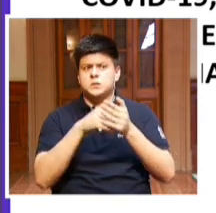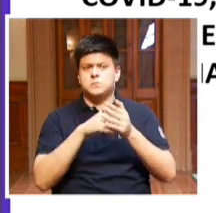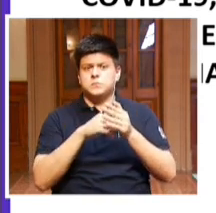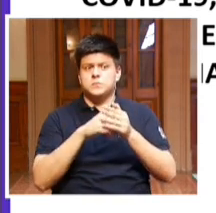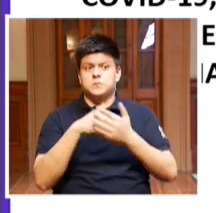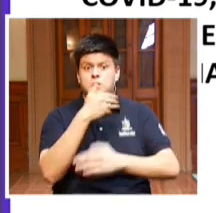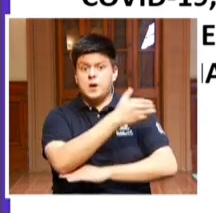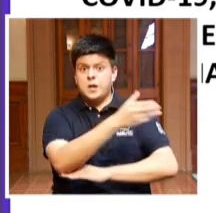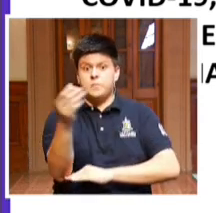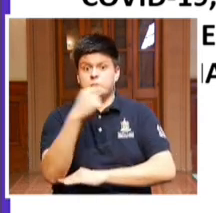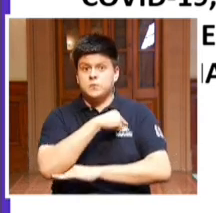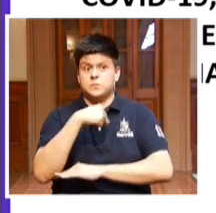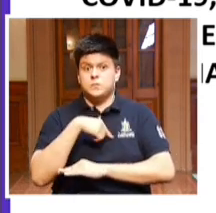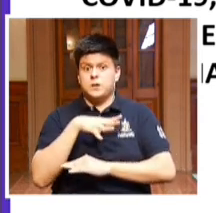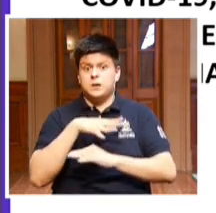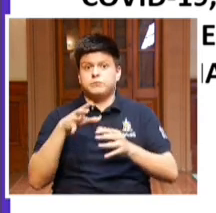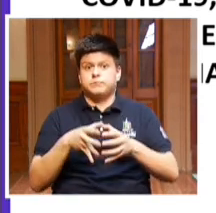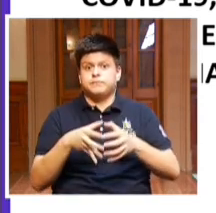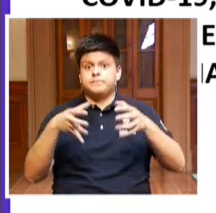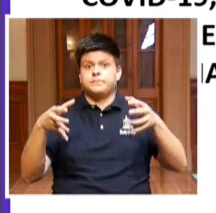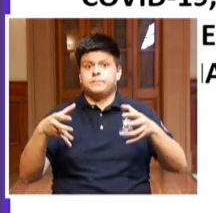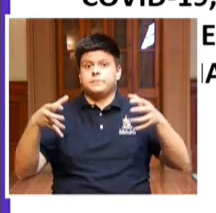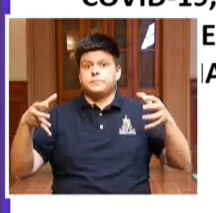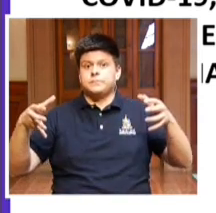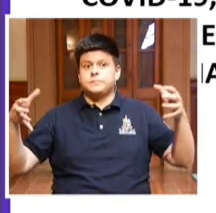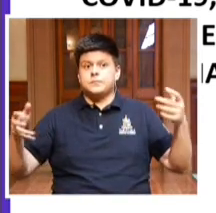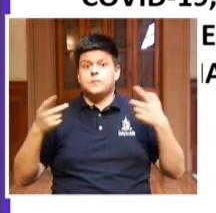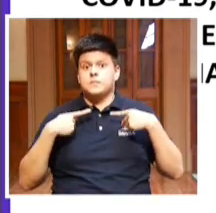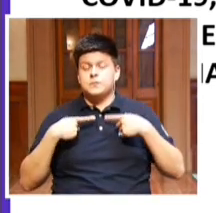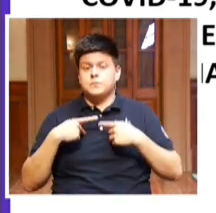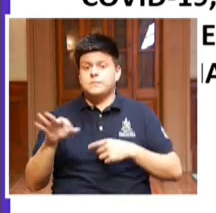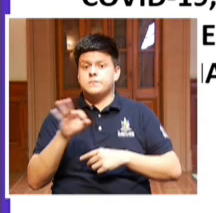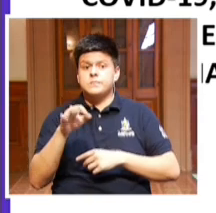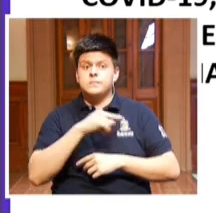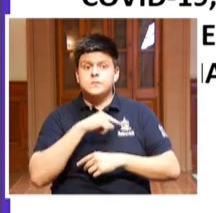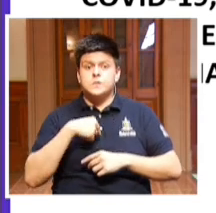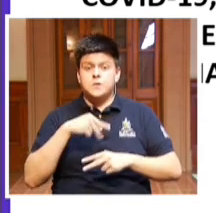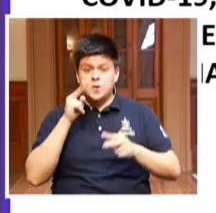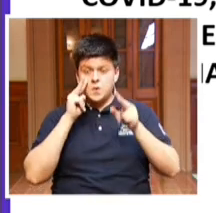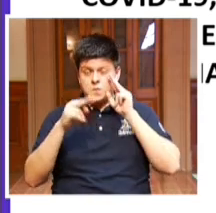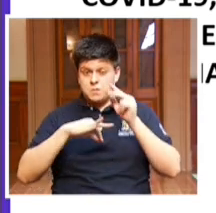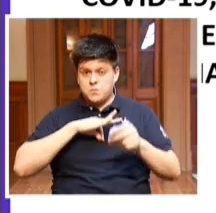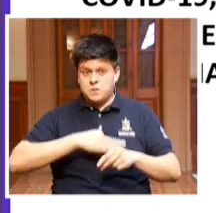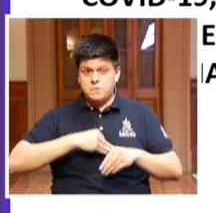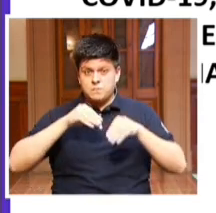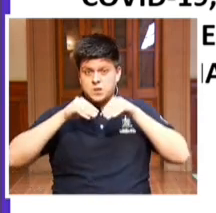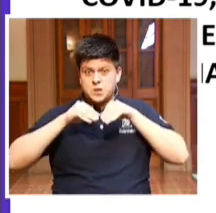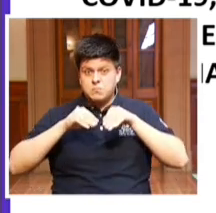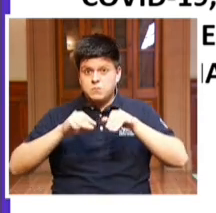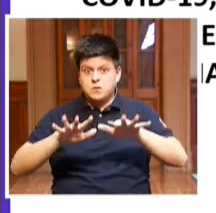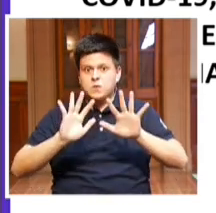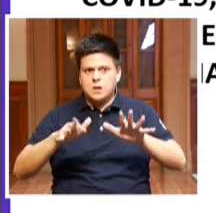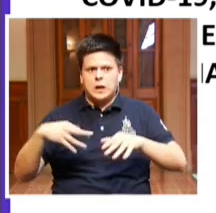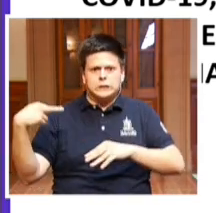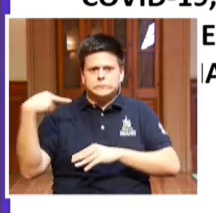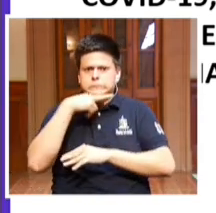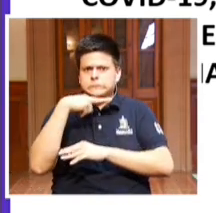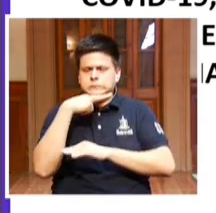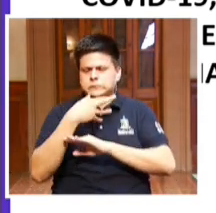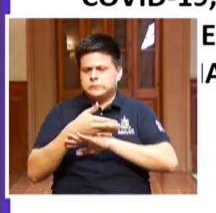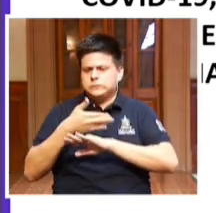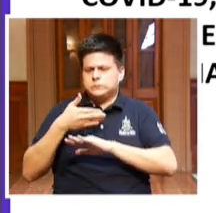poco a poco vamos teniendo un mayor número de casos. Si bien la transmisión no es tan acelerada como en el